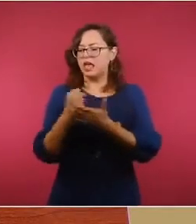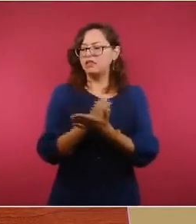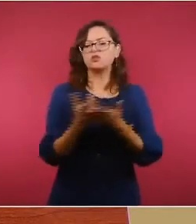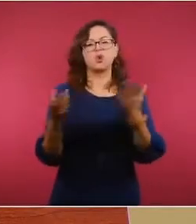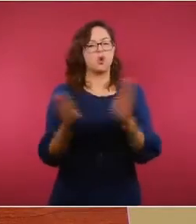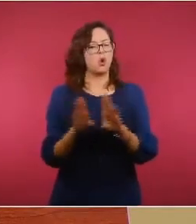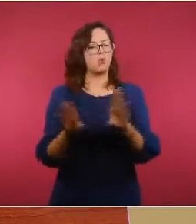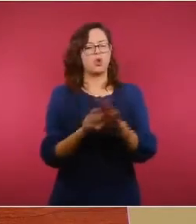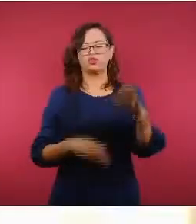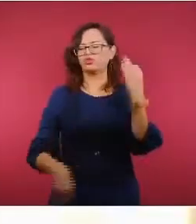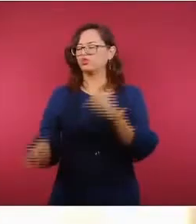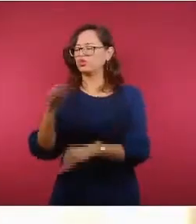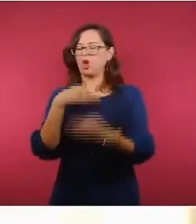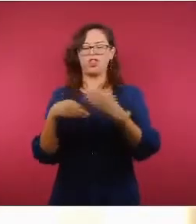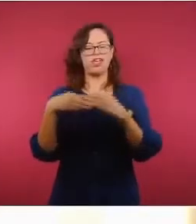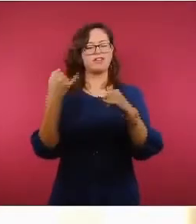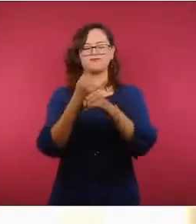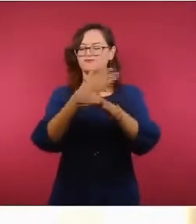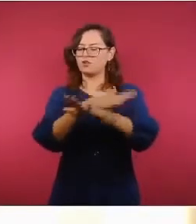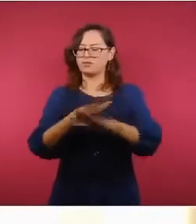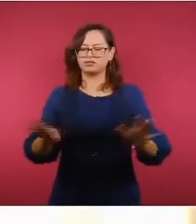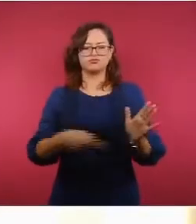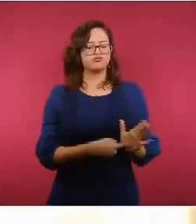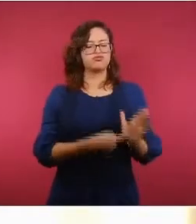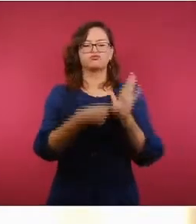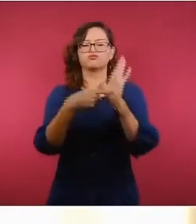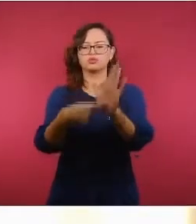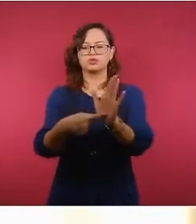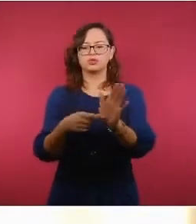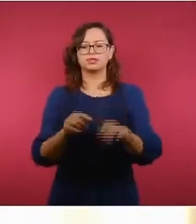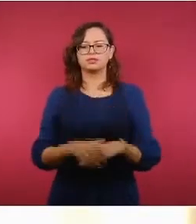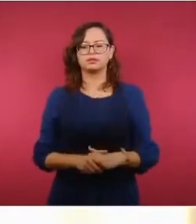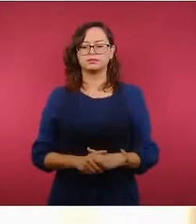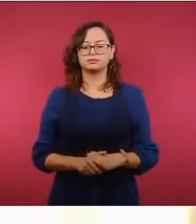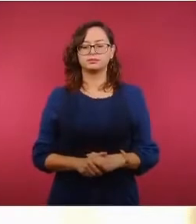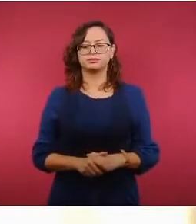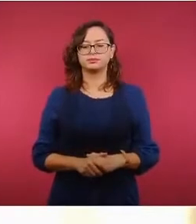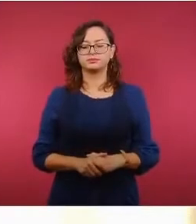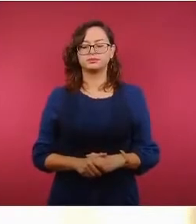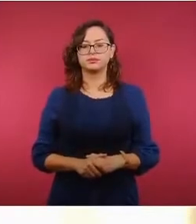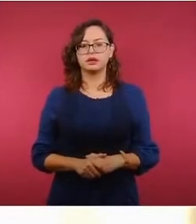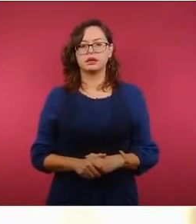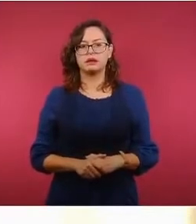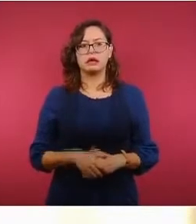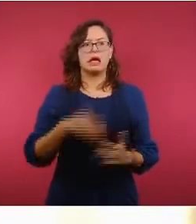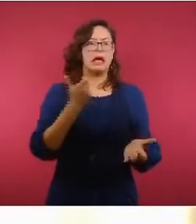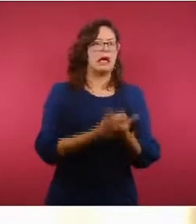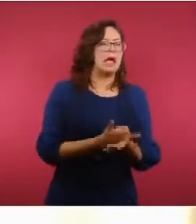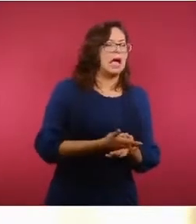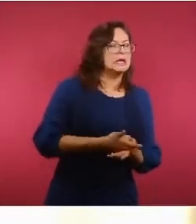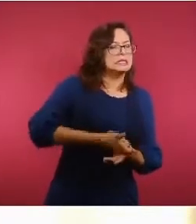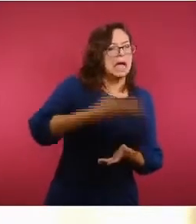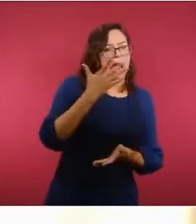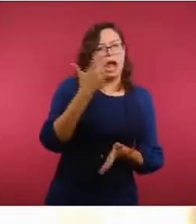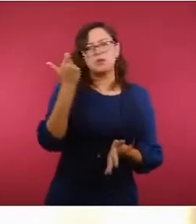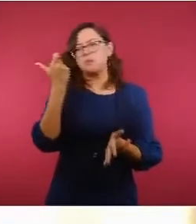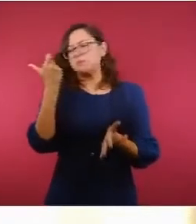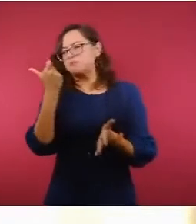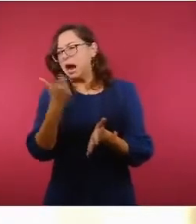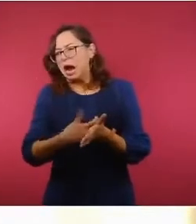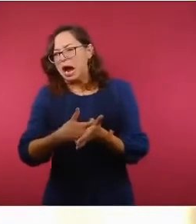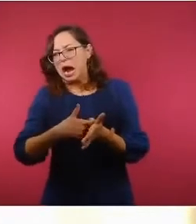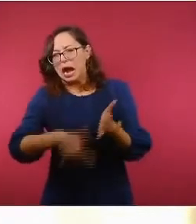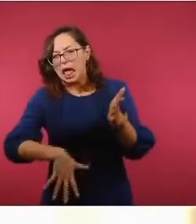información. Independientemente si estaba en precio el avión, si